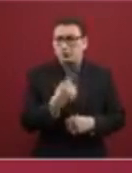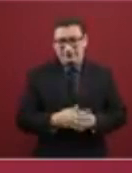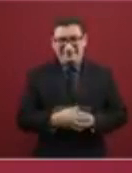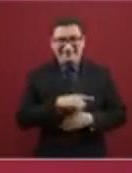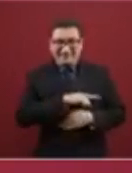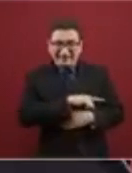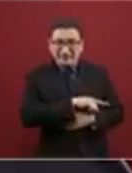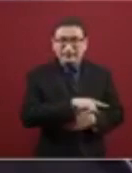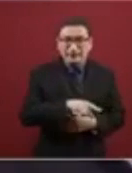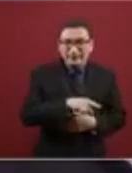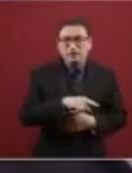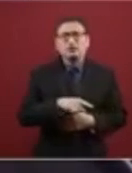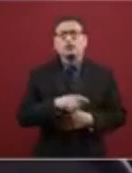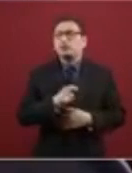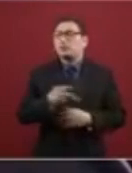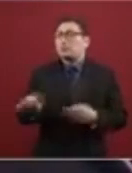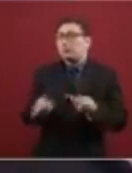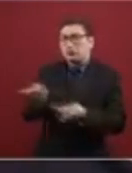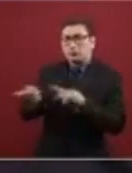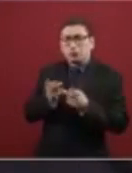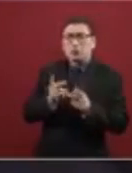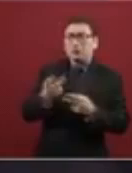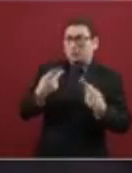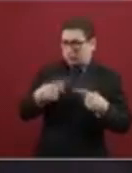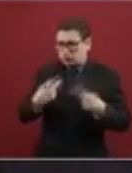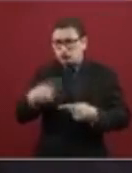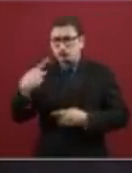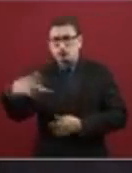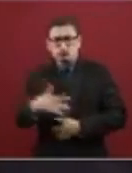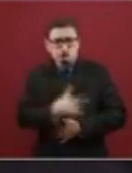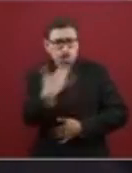porque no recogen los sentimientos de la gente,